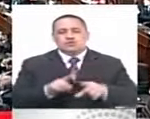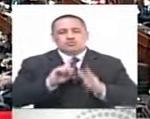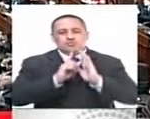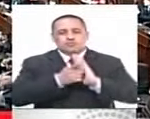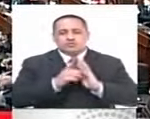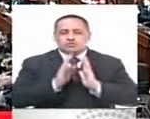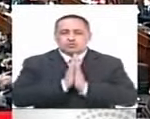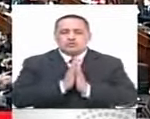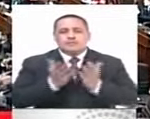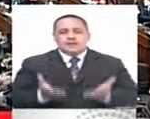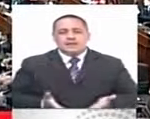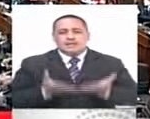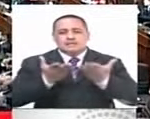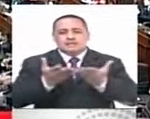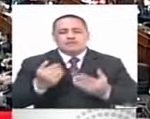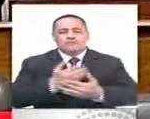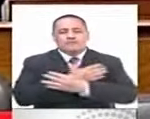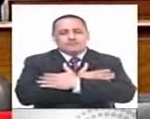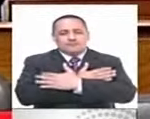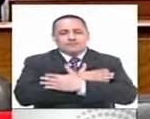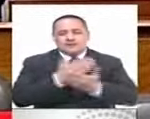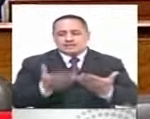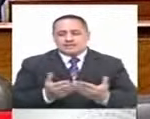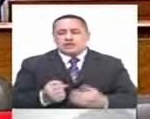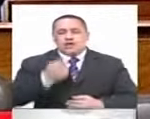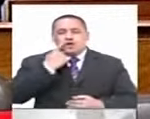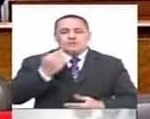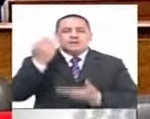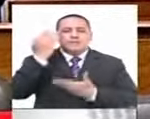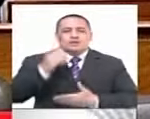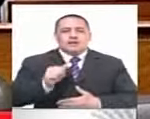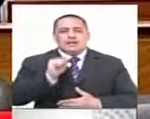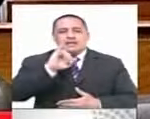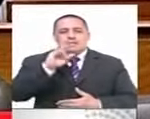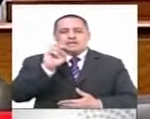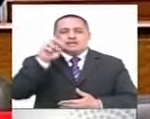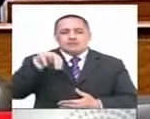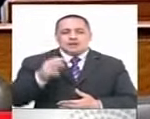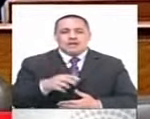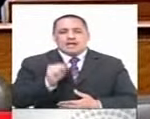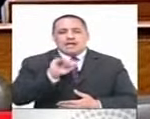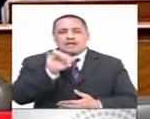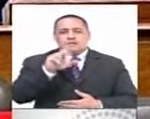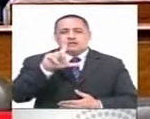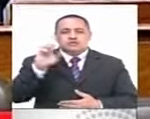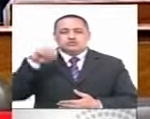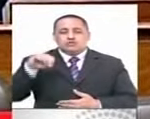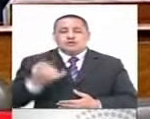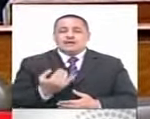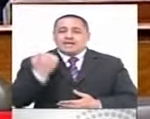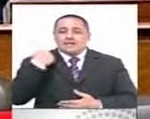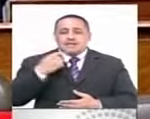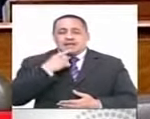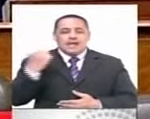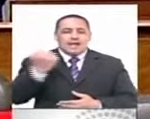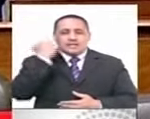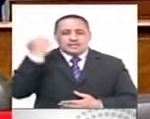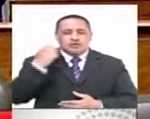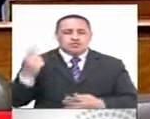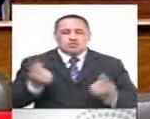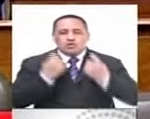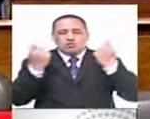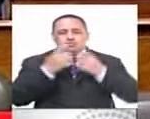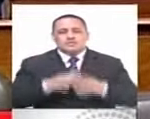para rendir una felicitación al piurano Iván Ayón Rivas, que el día de ayer ha ganado el concurso más